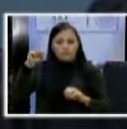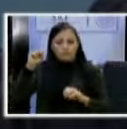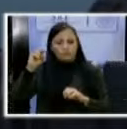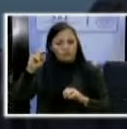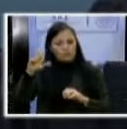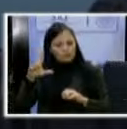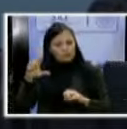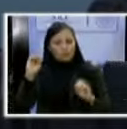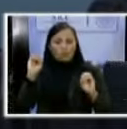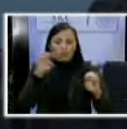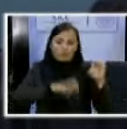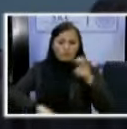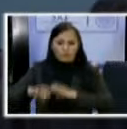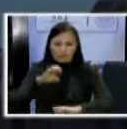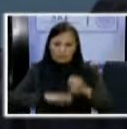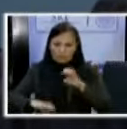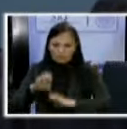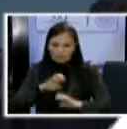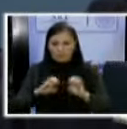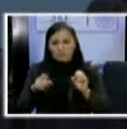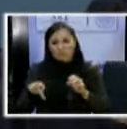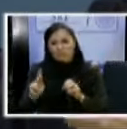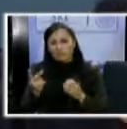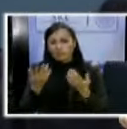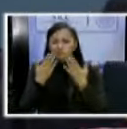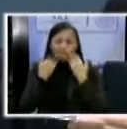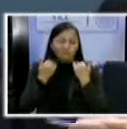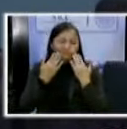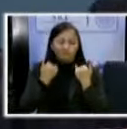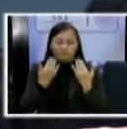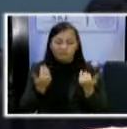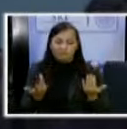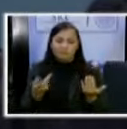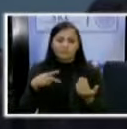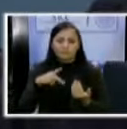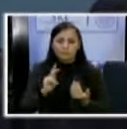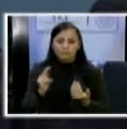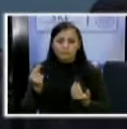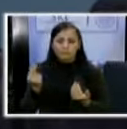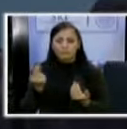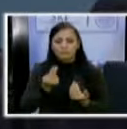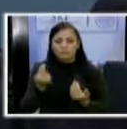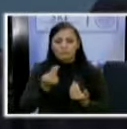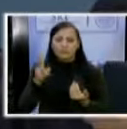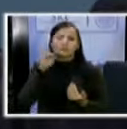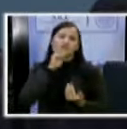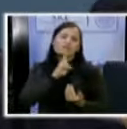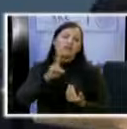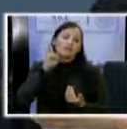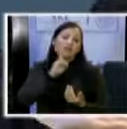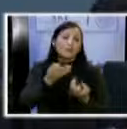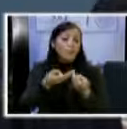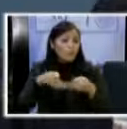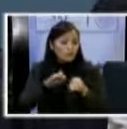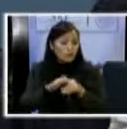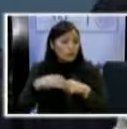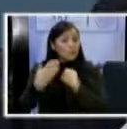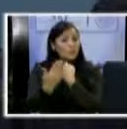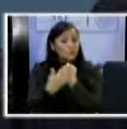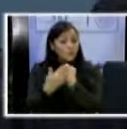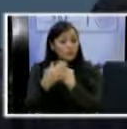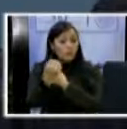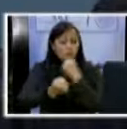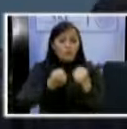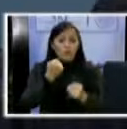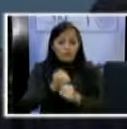había más alternativas. Y creo que vamos a tener una prueba muy importante. El año próximo se